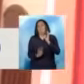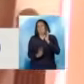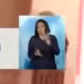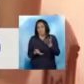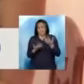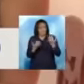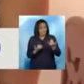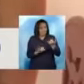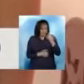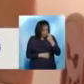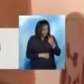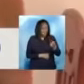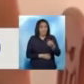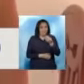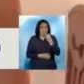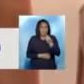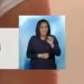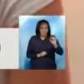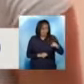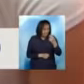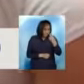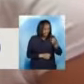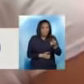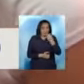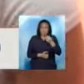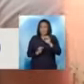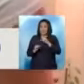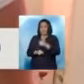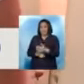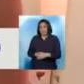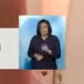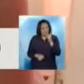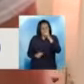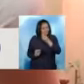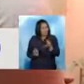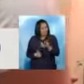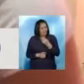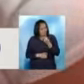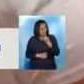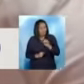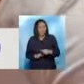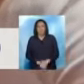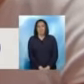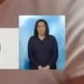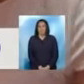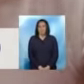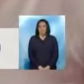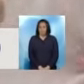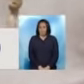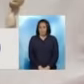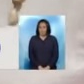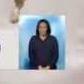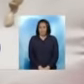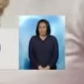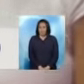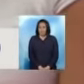Ahora sí te he visto comer. Ahora le he visto comer. Ahora me ha visto comer, no me creía que iba a comer su pollo, vea.